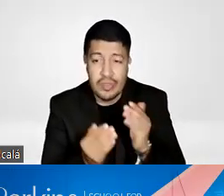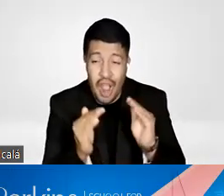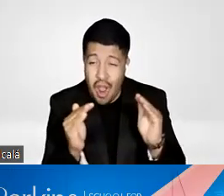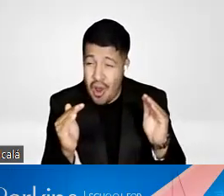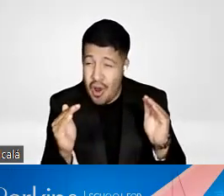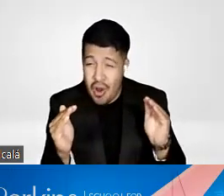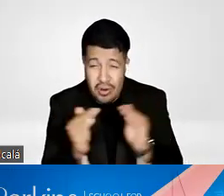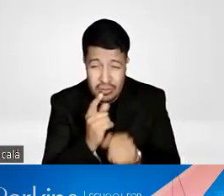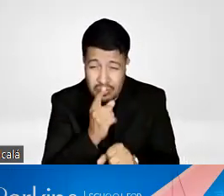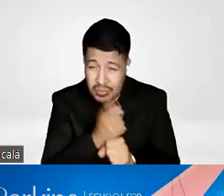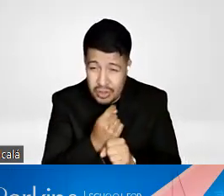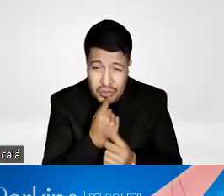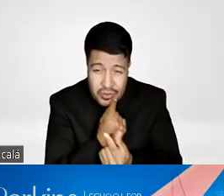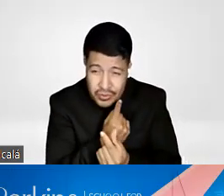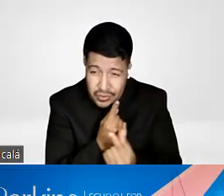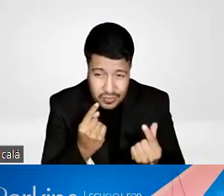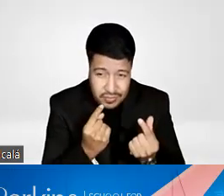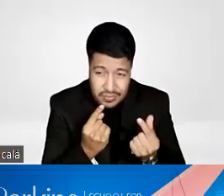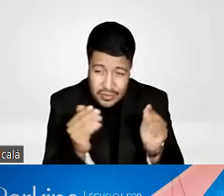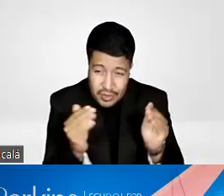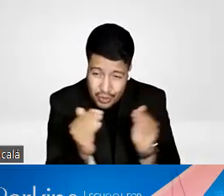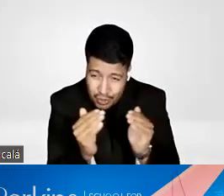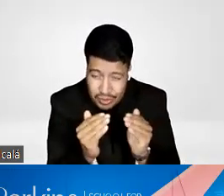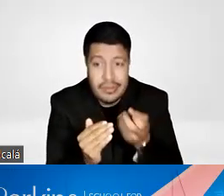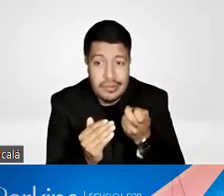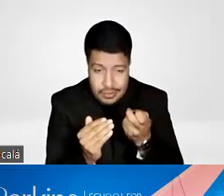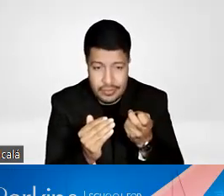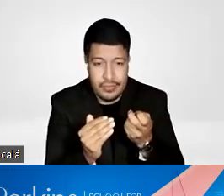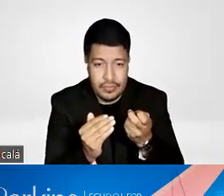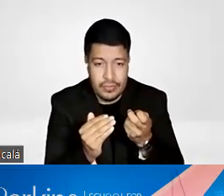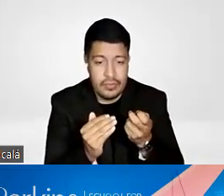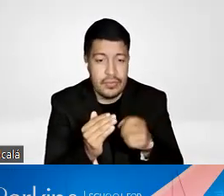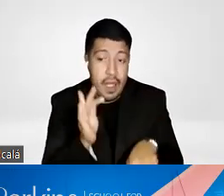prioritario, primordial para el futuro de una sociedad exitosa.